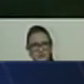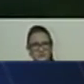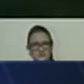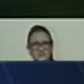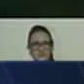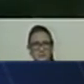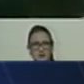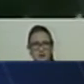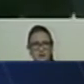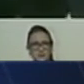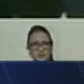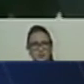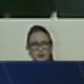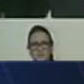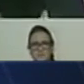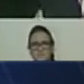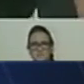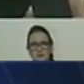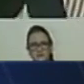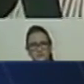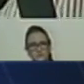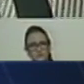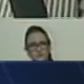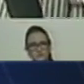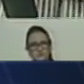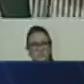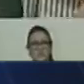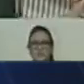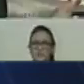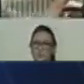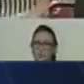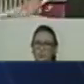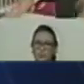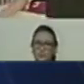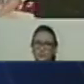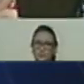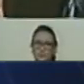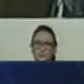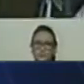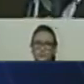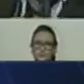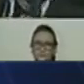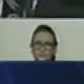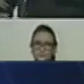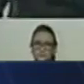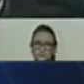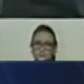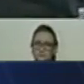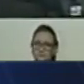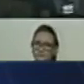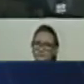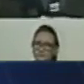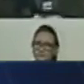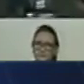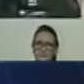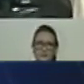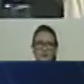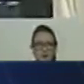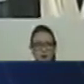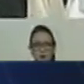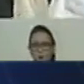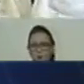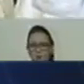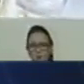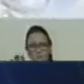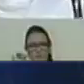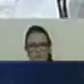electoral venezolano es el sistema de mayor garantías del mundo. Las garantías que se dan en Venezuela no existen en ningún lugar del